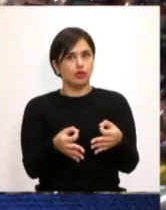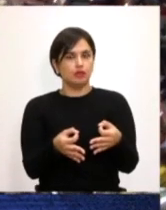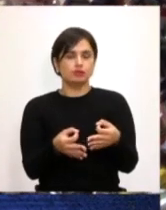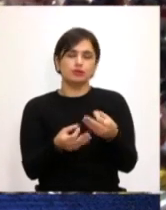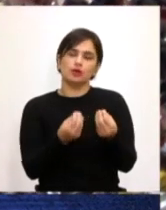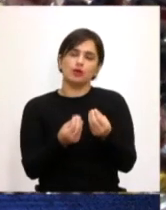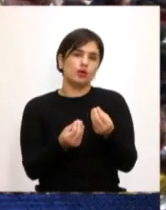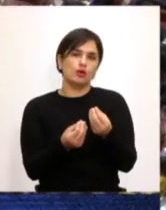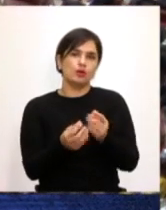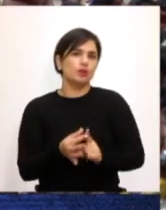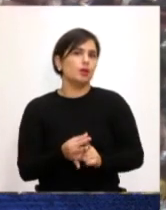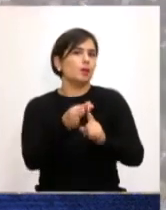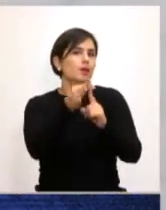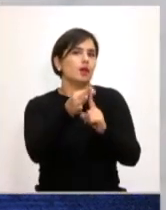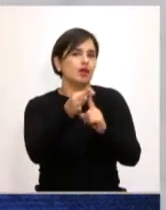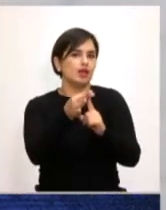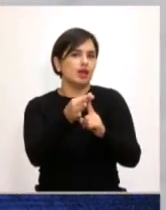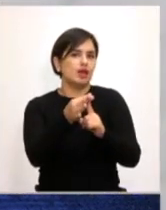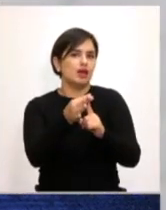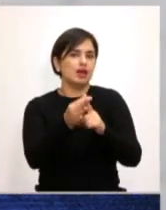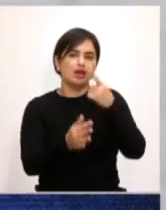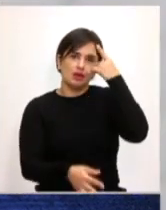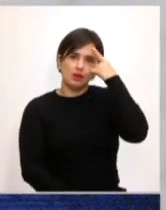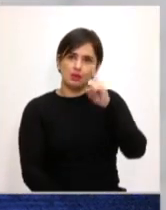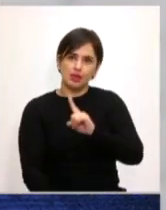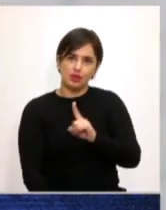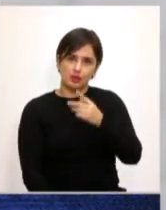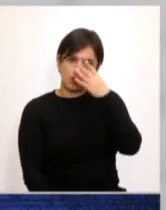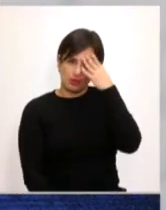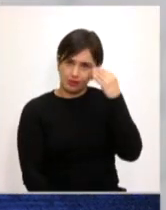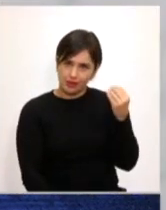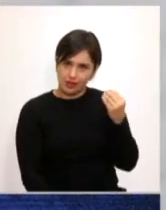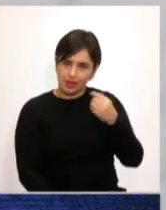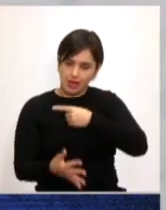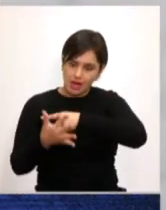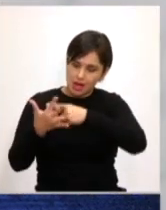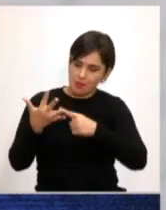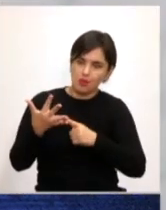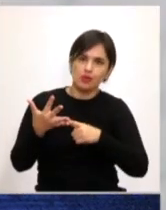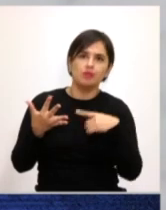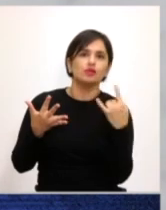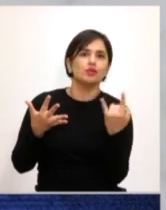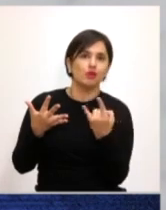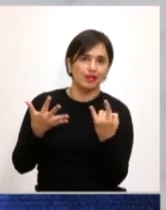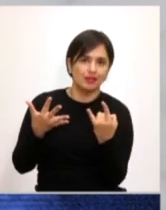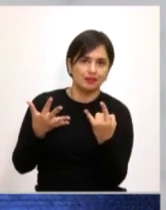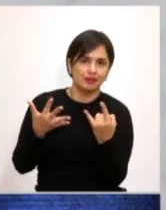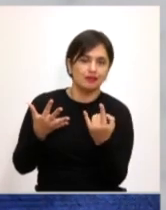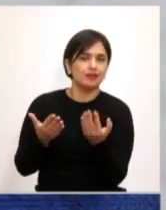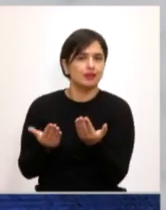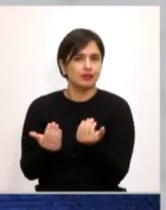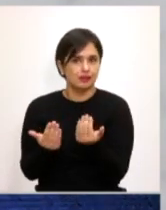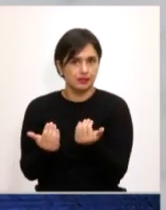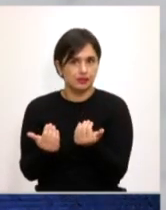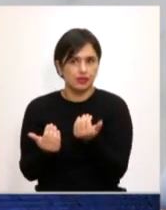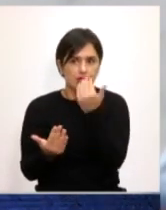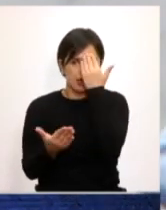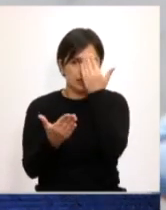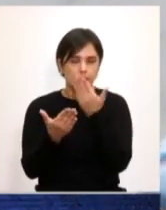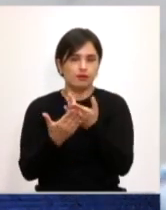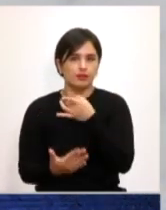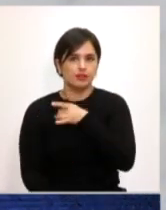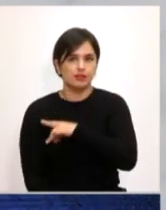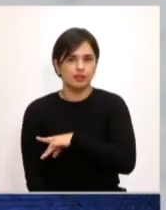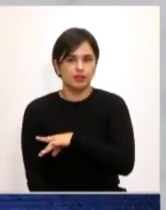una prioridad fundamental, pero no debemos perder de vista las múltiples urgencias y necesidades que enfrentan los